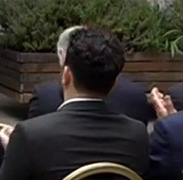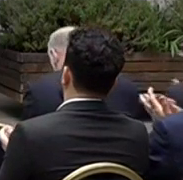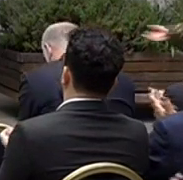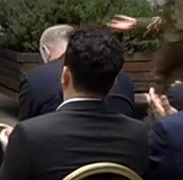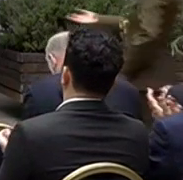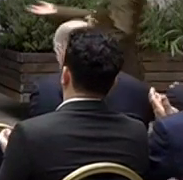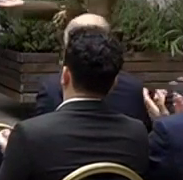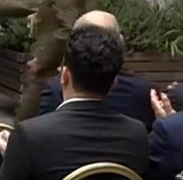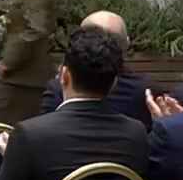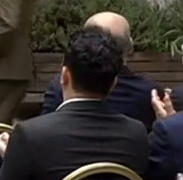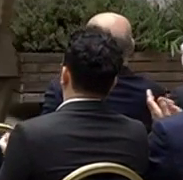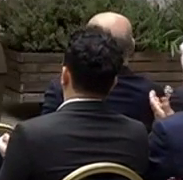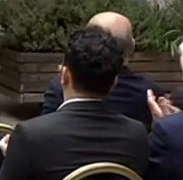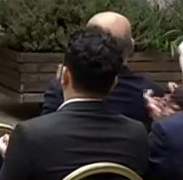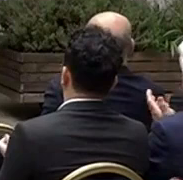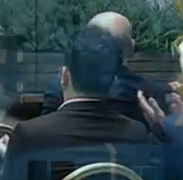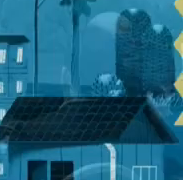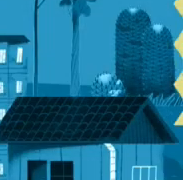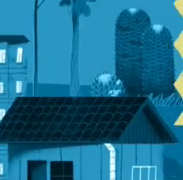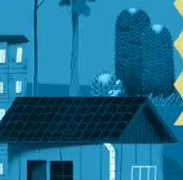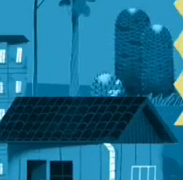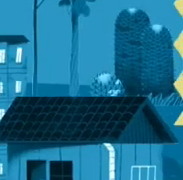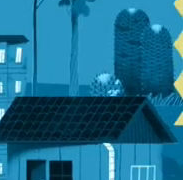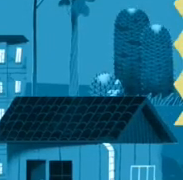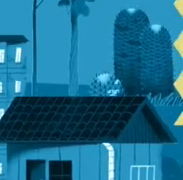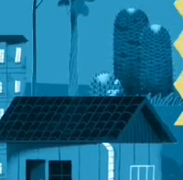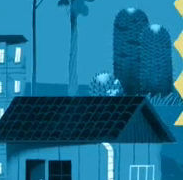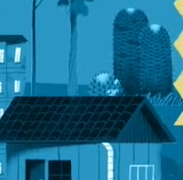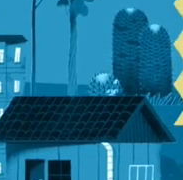impresionante importante de este